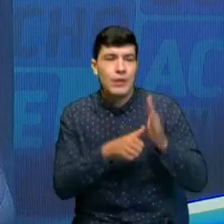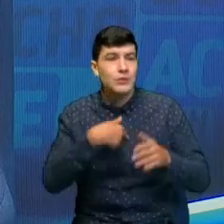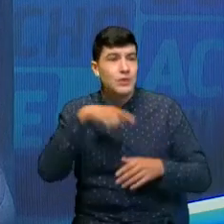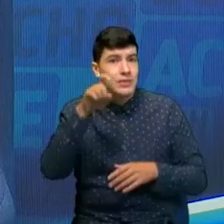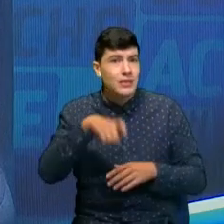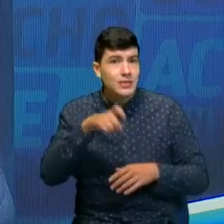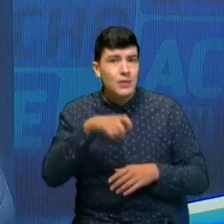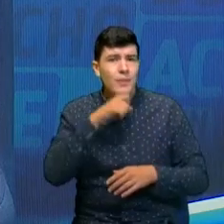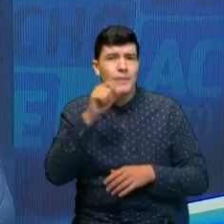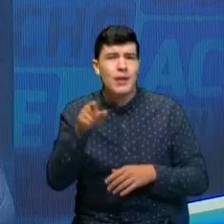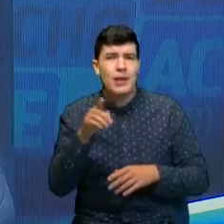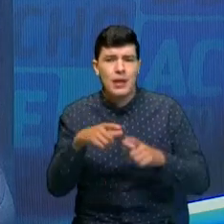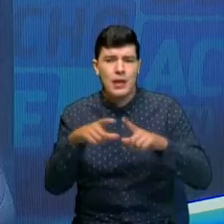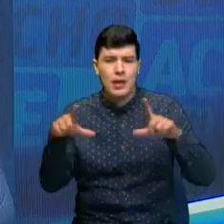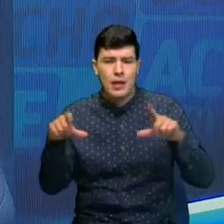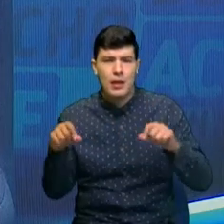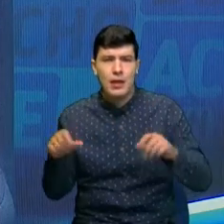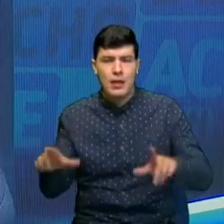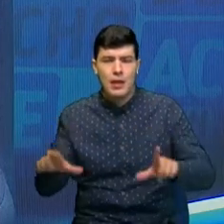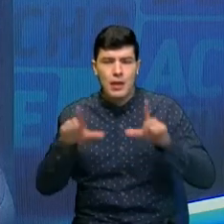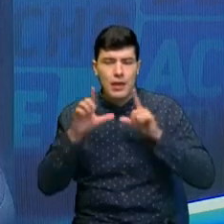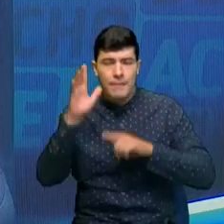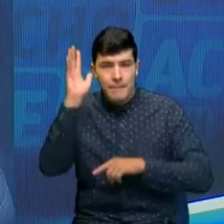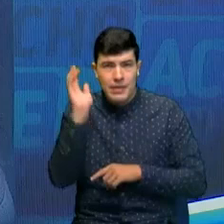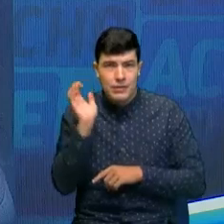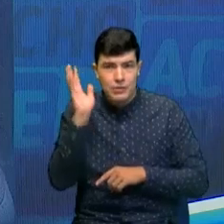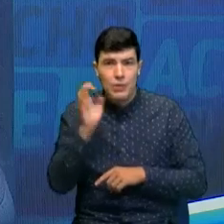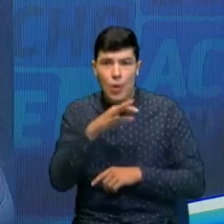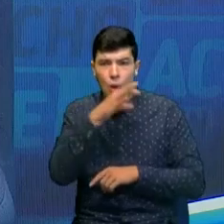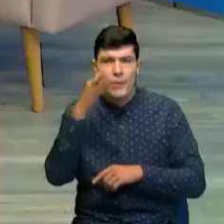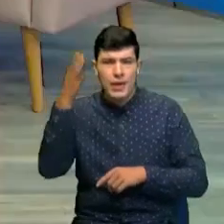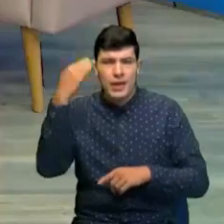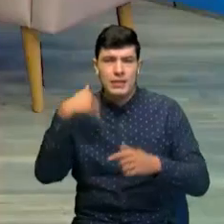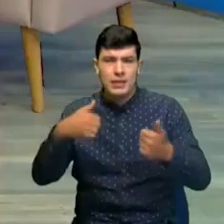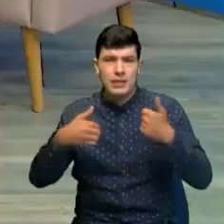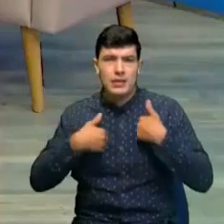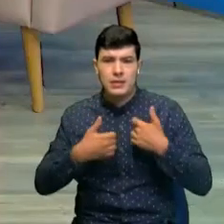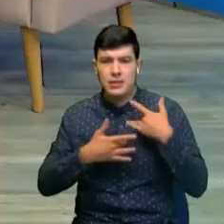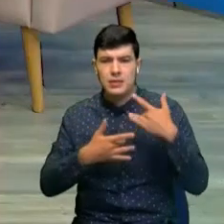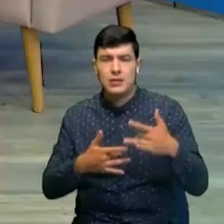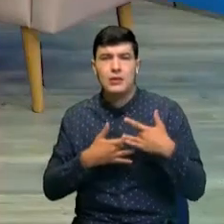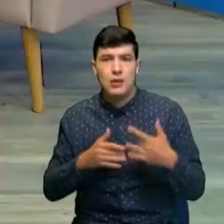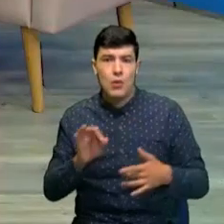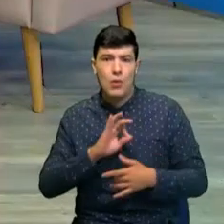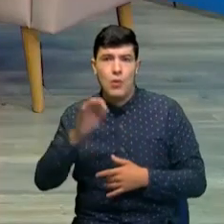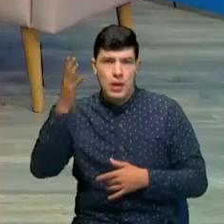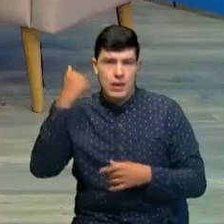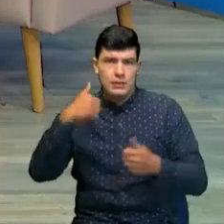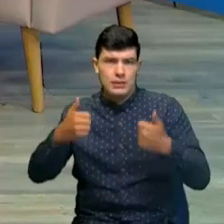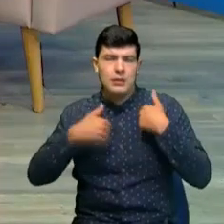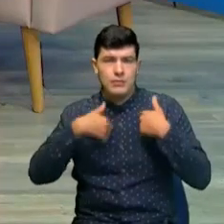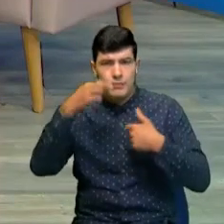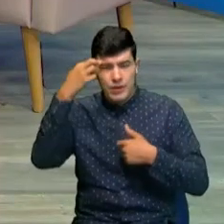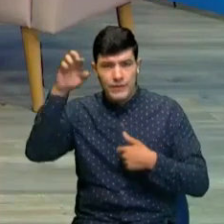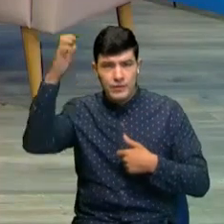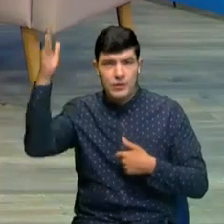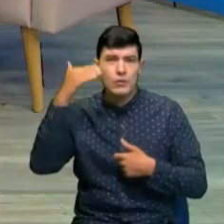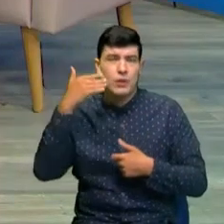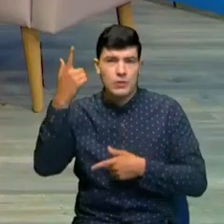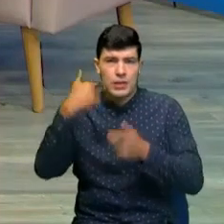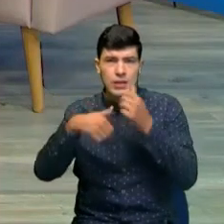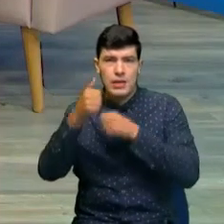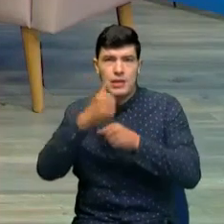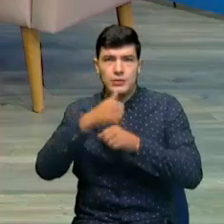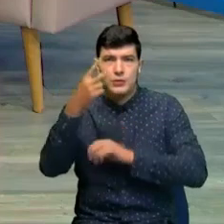averiguar sobre el bono pensional para los hombres que prestaron el servicio militar voluntario o que fueron soldados profesionales en el 2001,